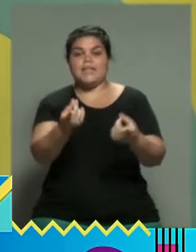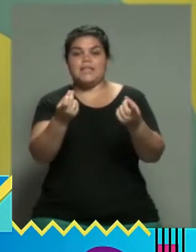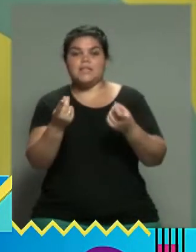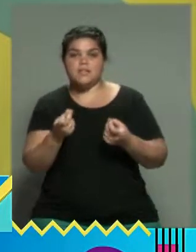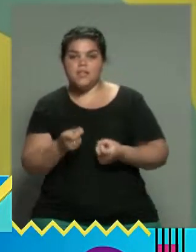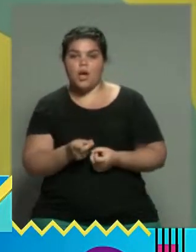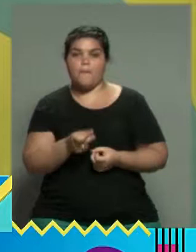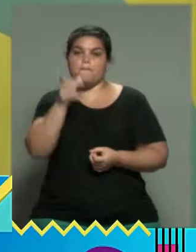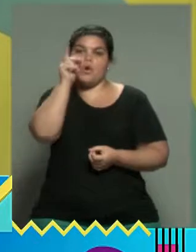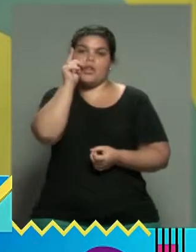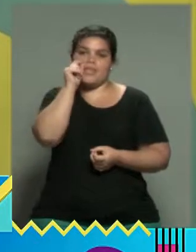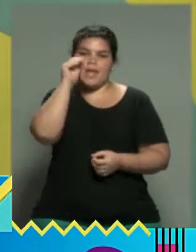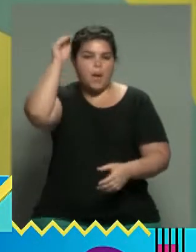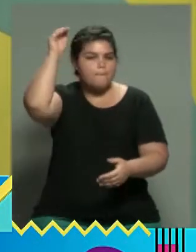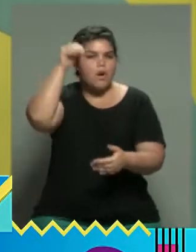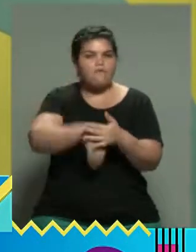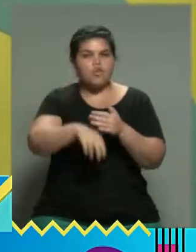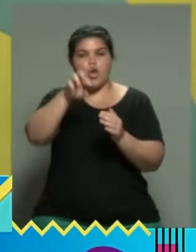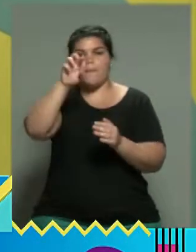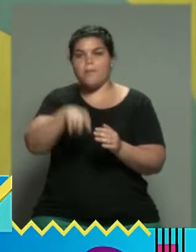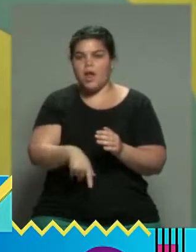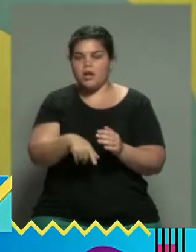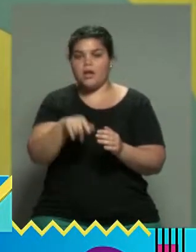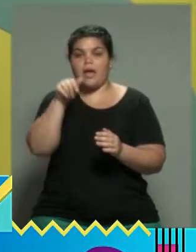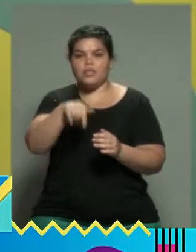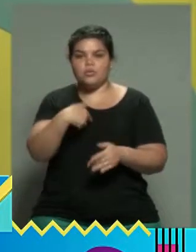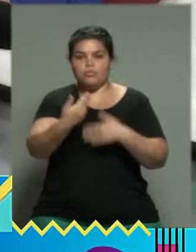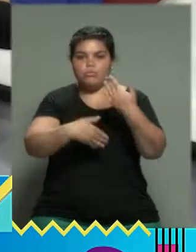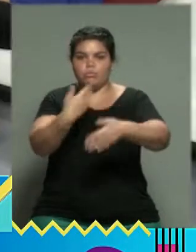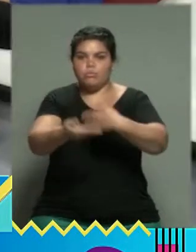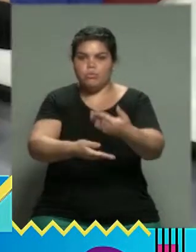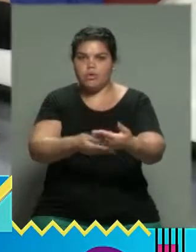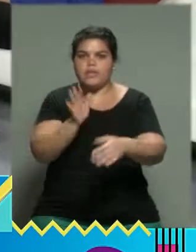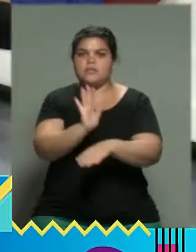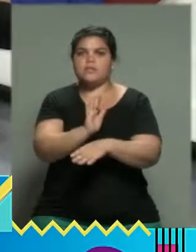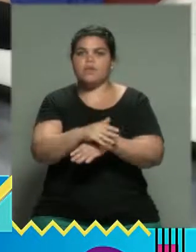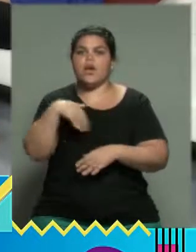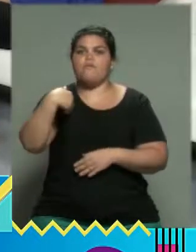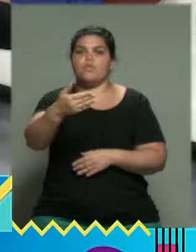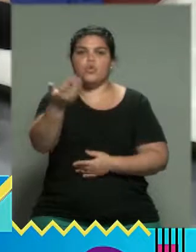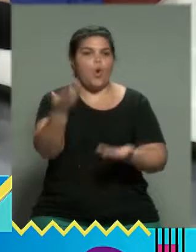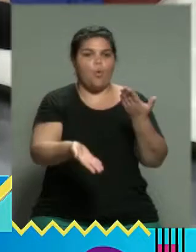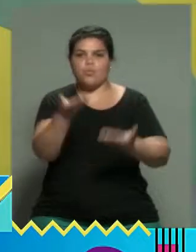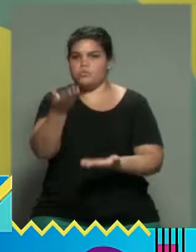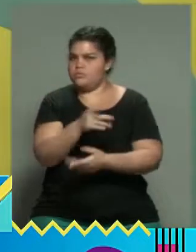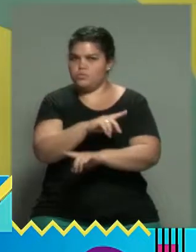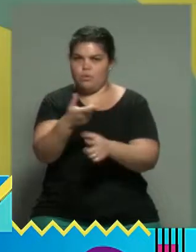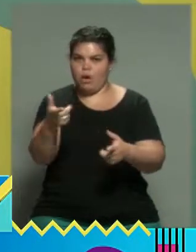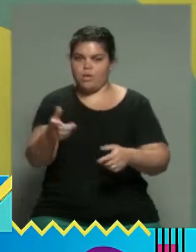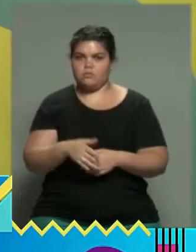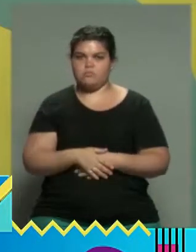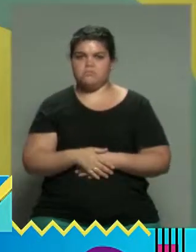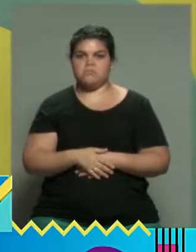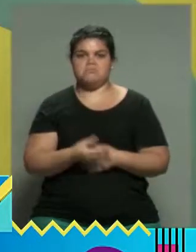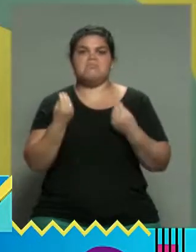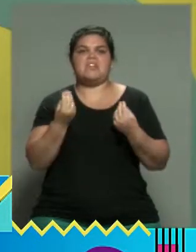que está llevando adelante el gobierno nacional de Macri lo que hace es construir más injusticia, digamos, ¿no? ¿En qué sentido? En todos los